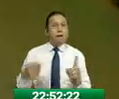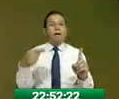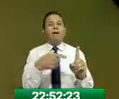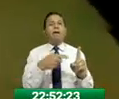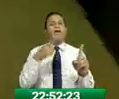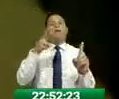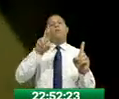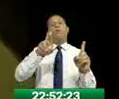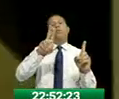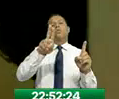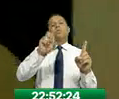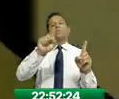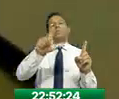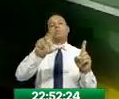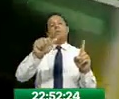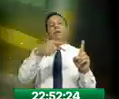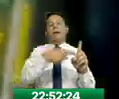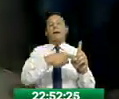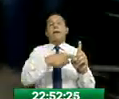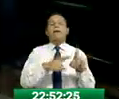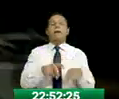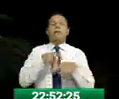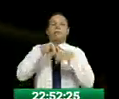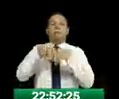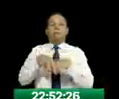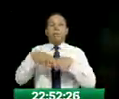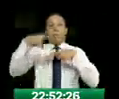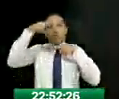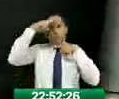la conductora de Noticias de la Mañana.